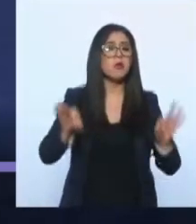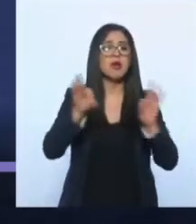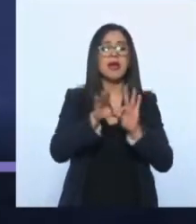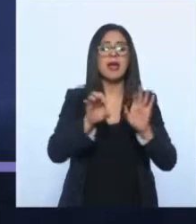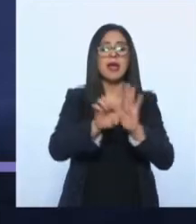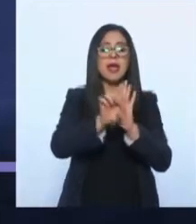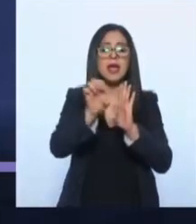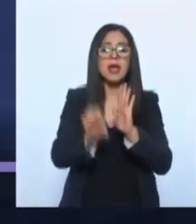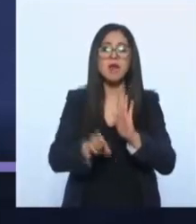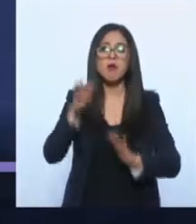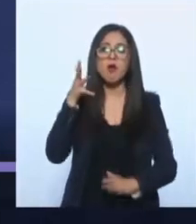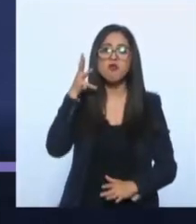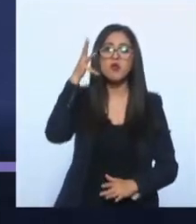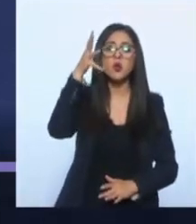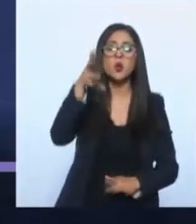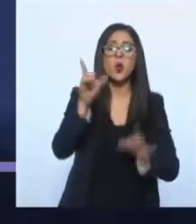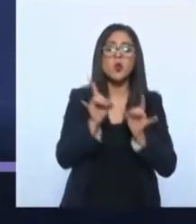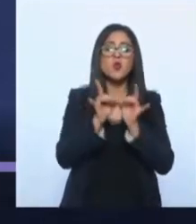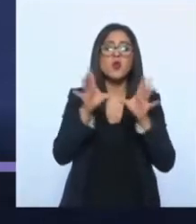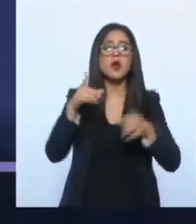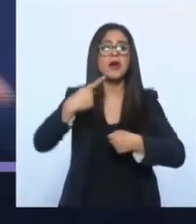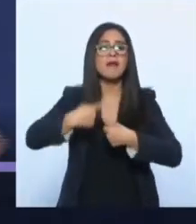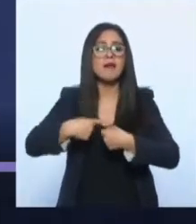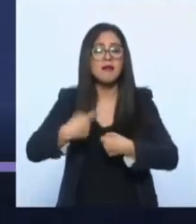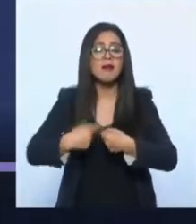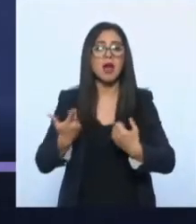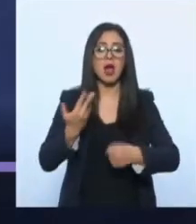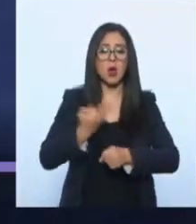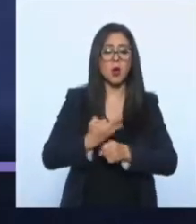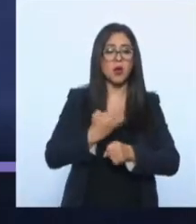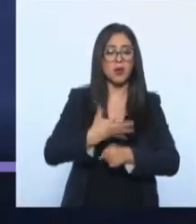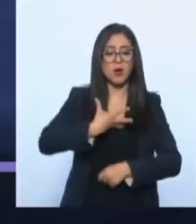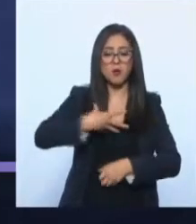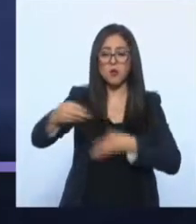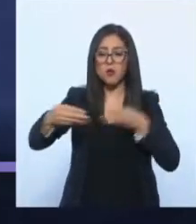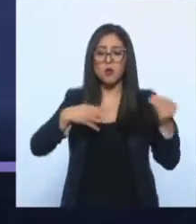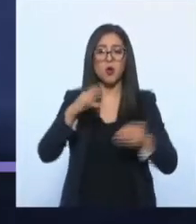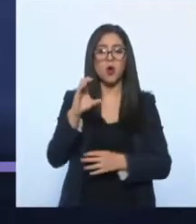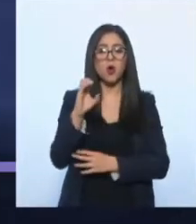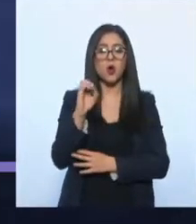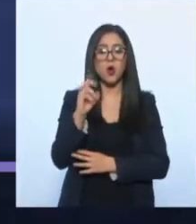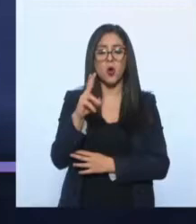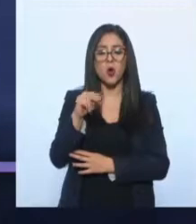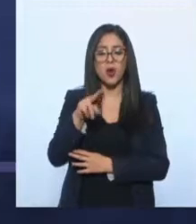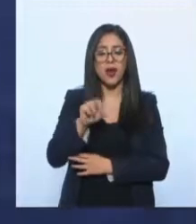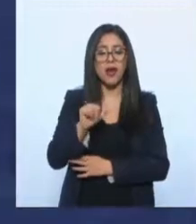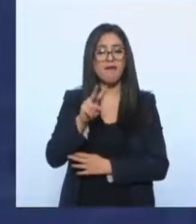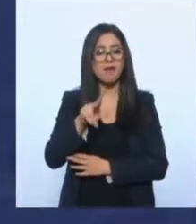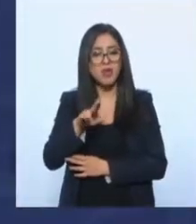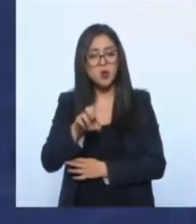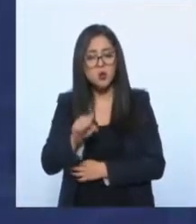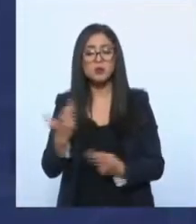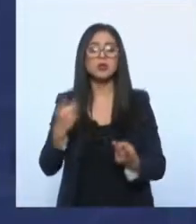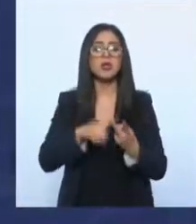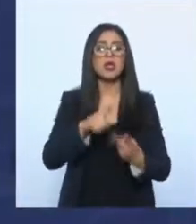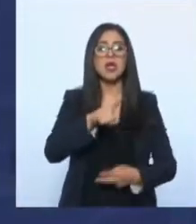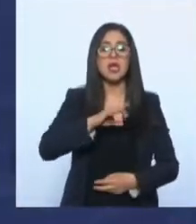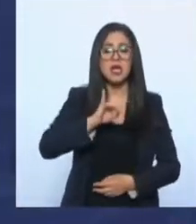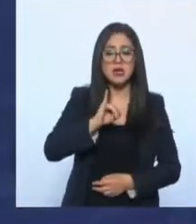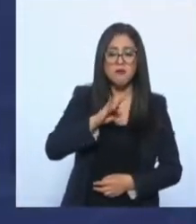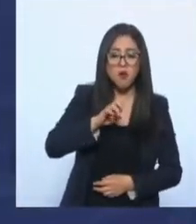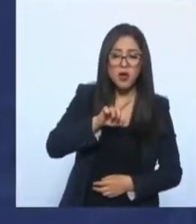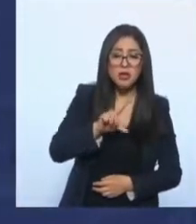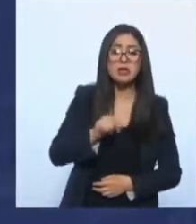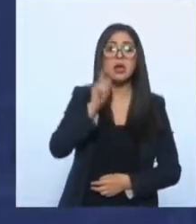de enfermedad. Ahorita como está la situación del coronavirus, la influenza y todo esto, pues hay que considerar que por lo menos tener una pequeña reserva